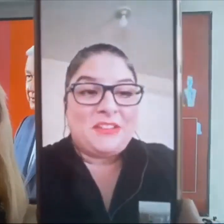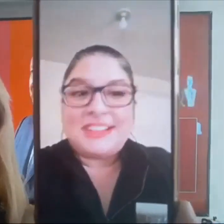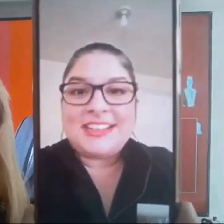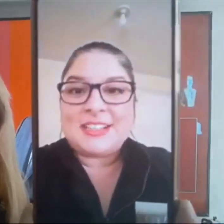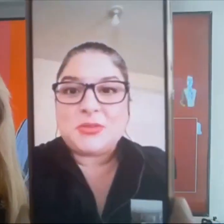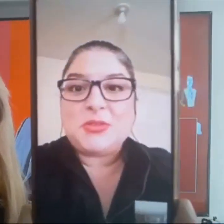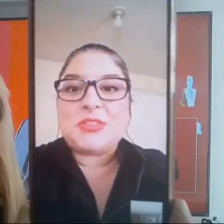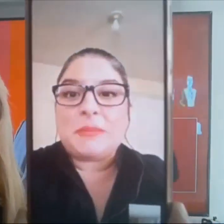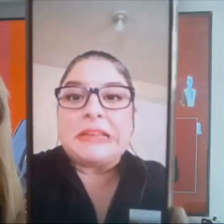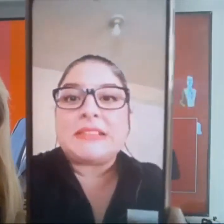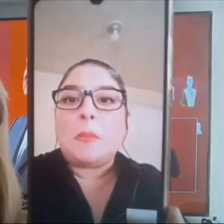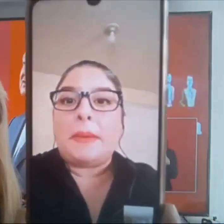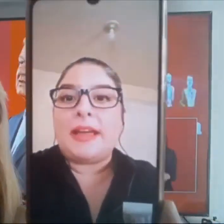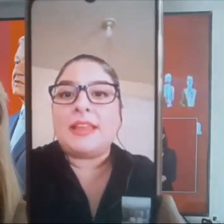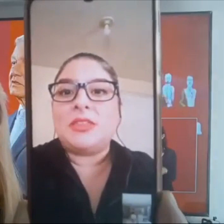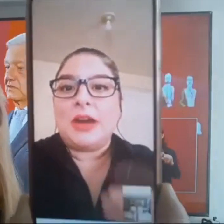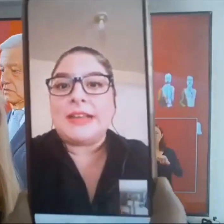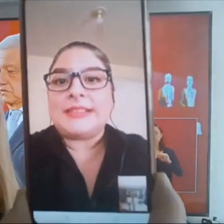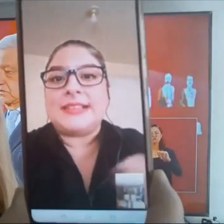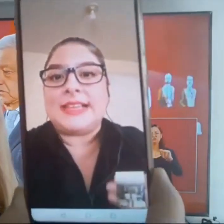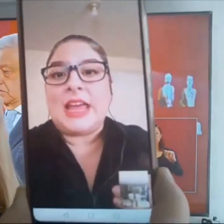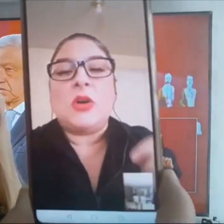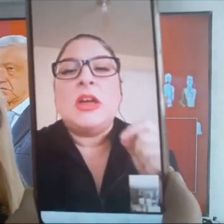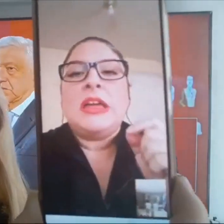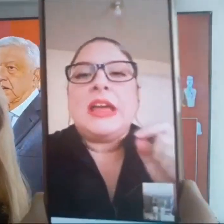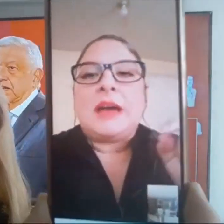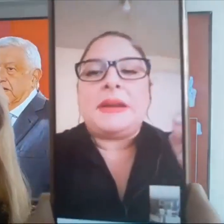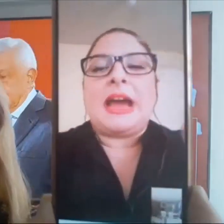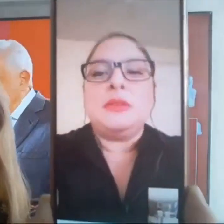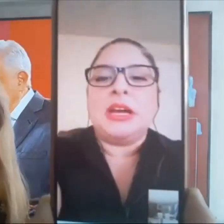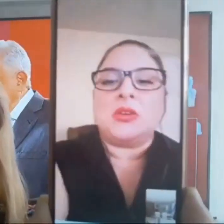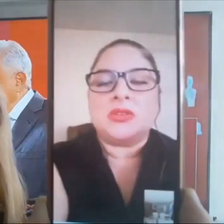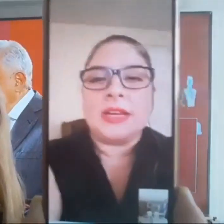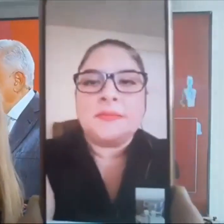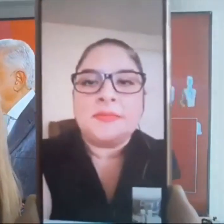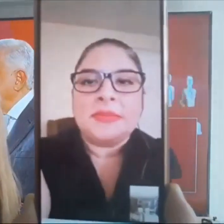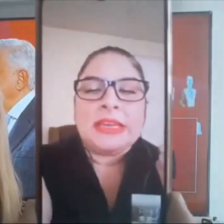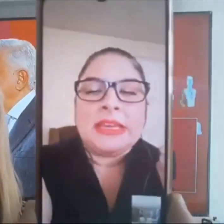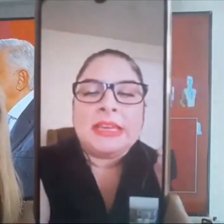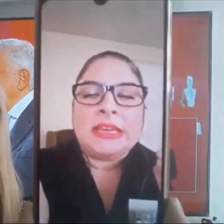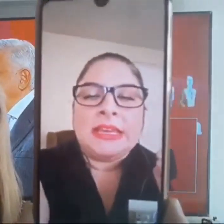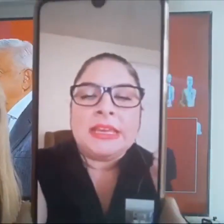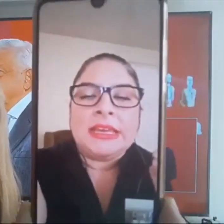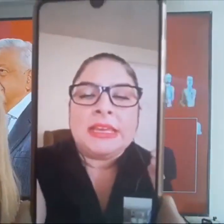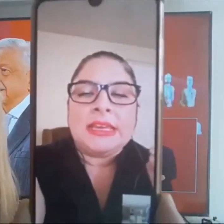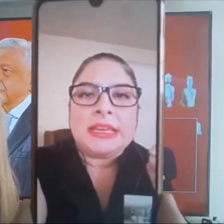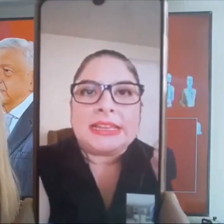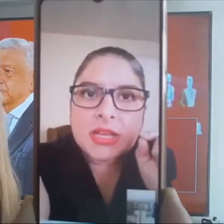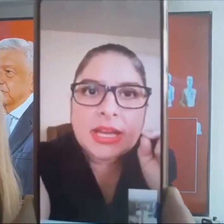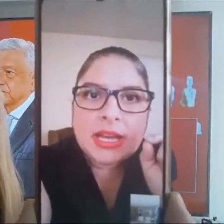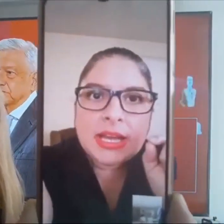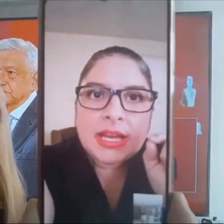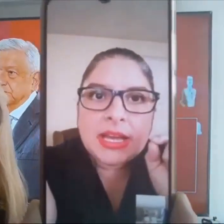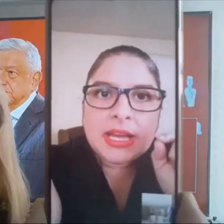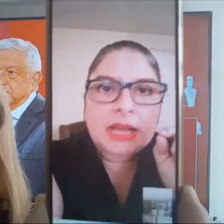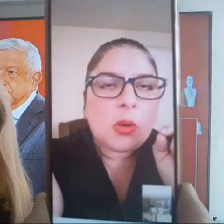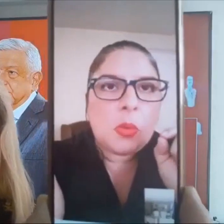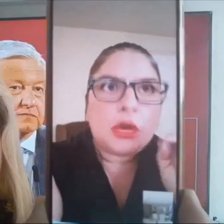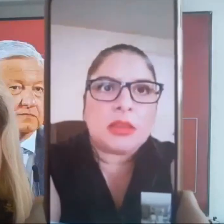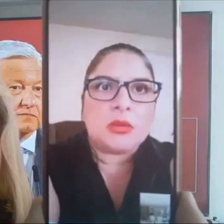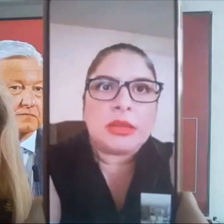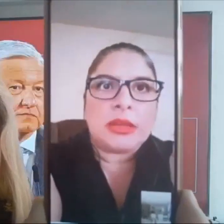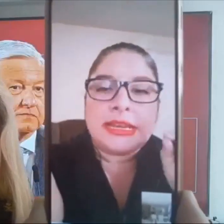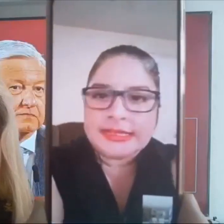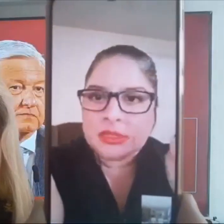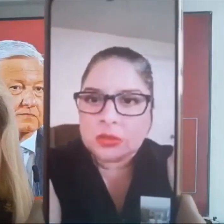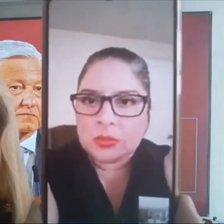además, porque la Fiscalía de Estados Unidos también está cooperando hacia este lado. A ver, ajá. Hay una cosa... que también se nos ha como